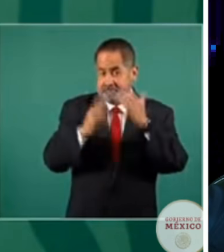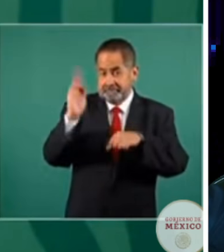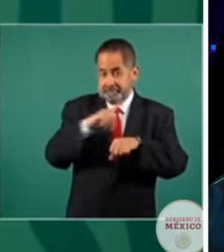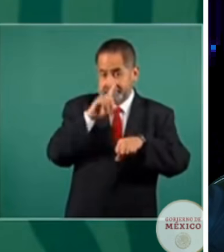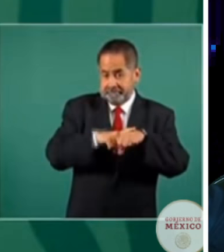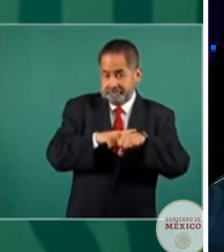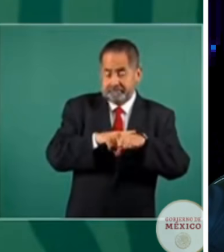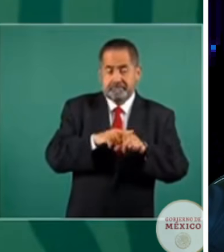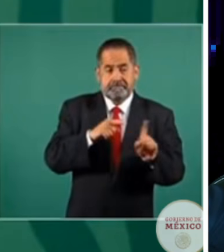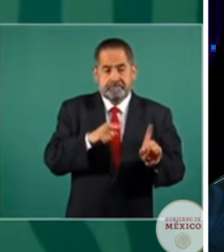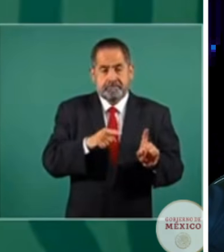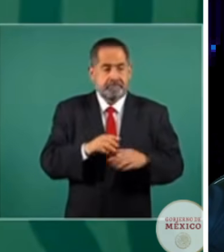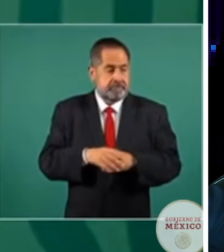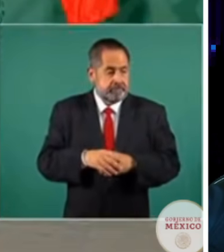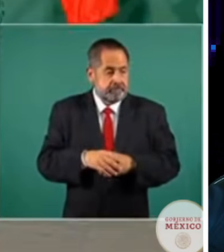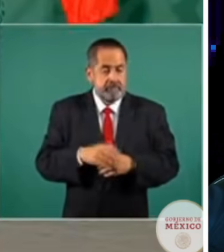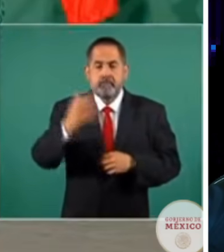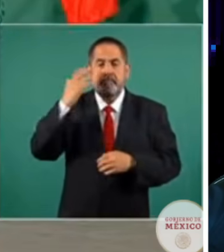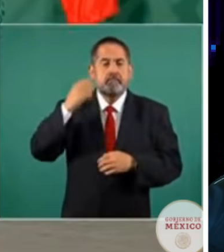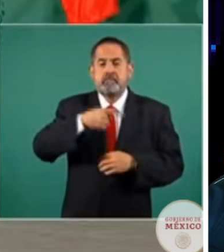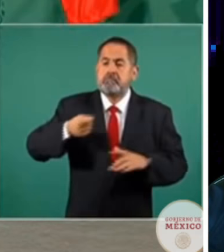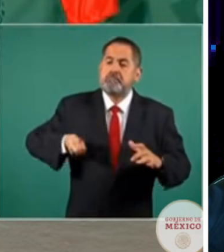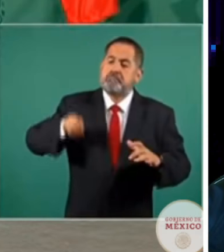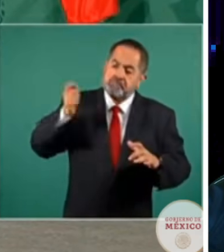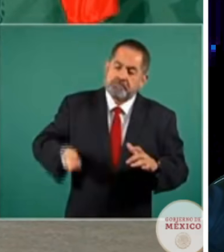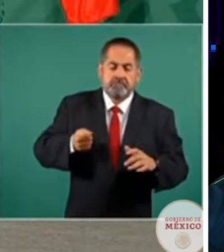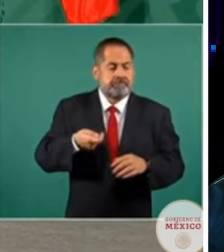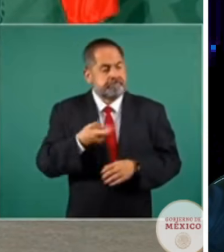mejor dicho, no sentenciados